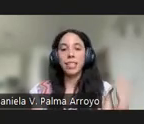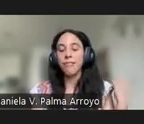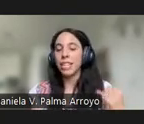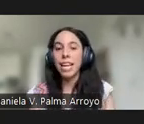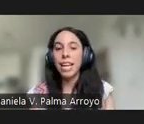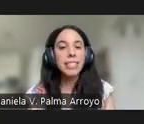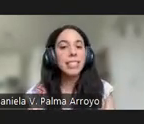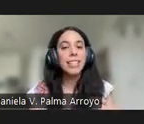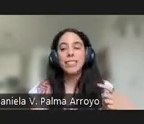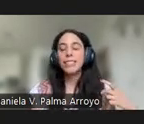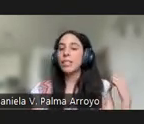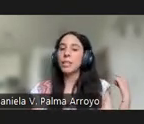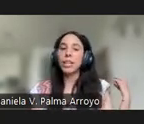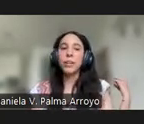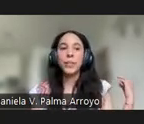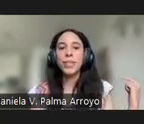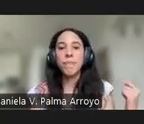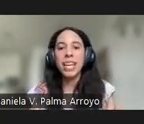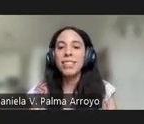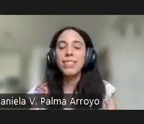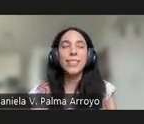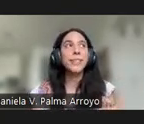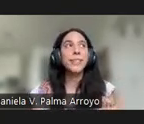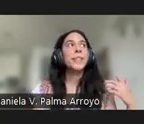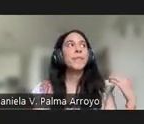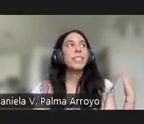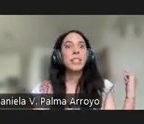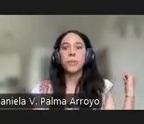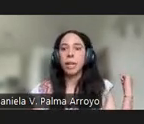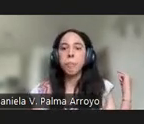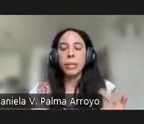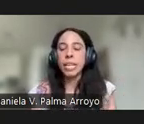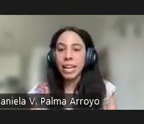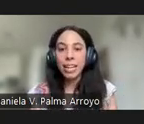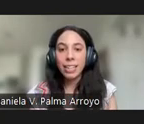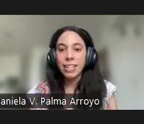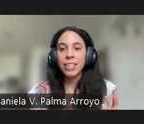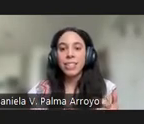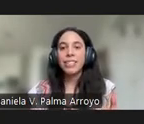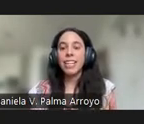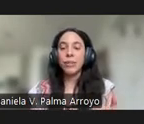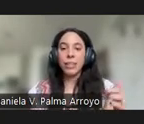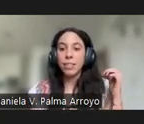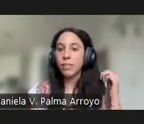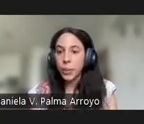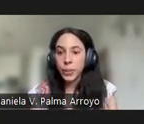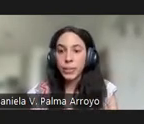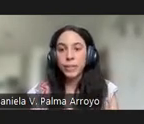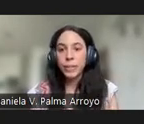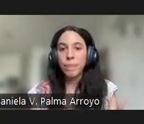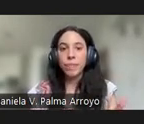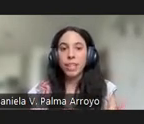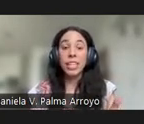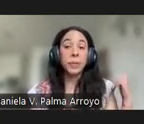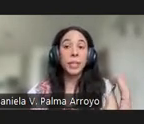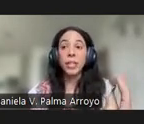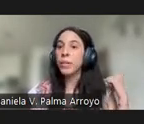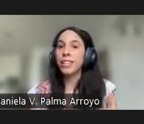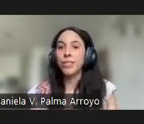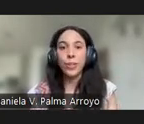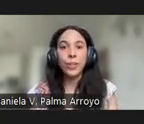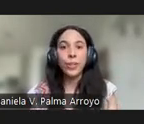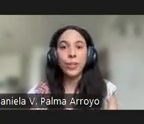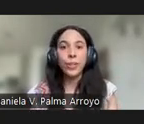detonan creatividad, detonan conocimiento, detona poder, detona acción,